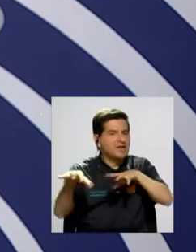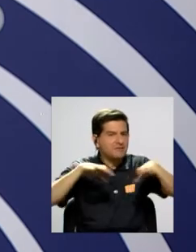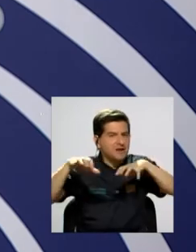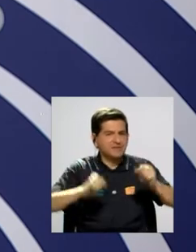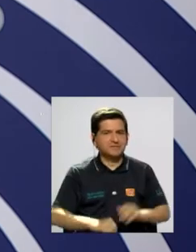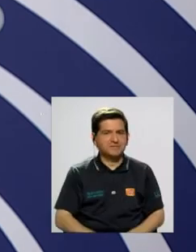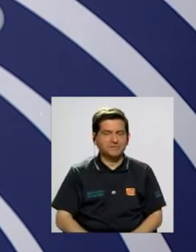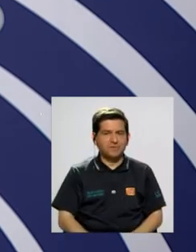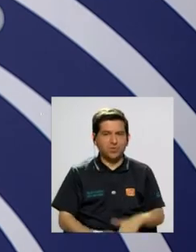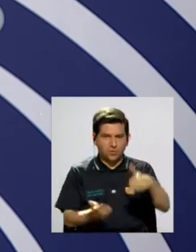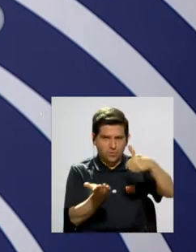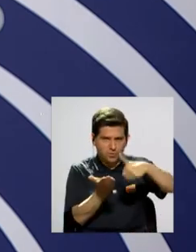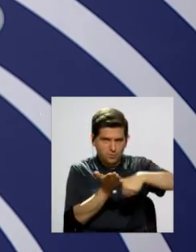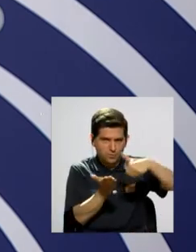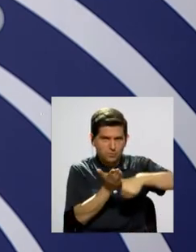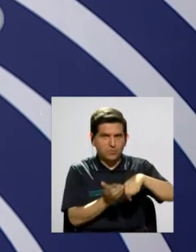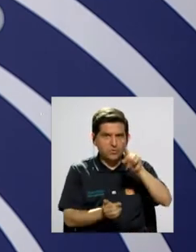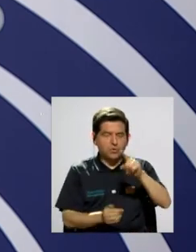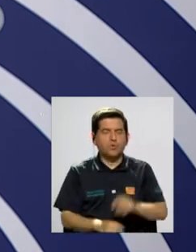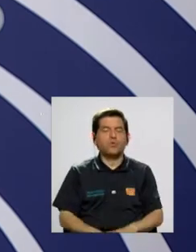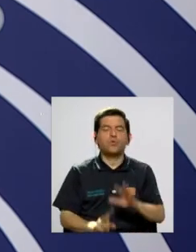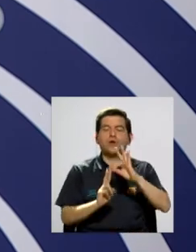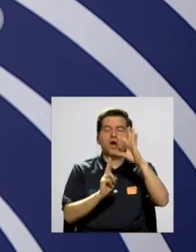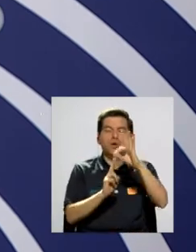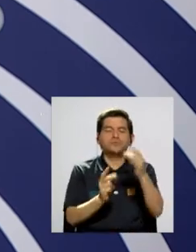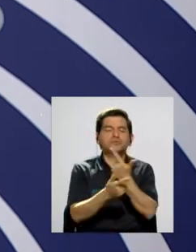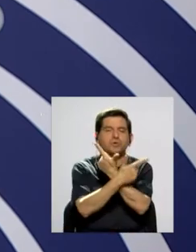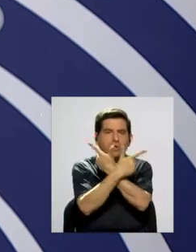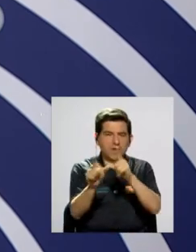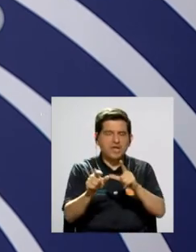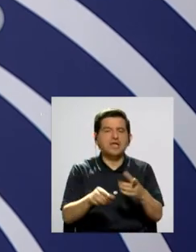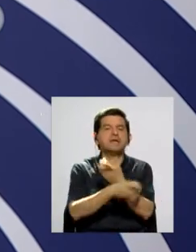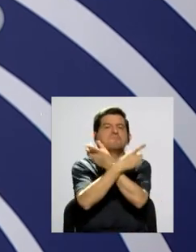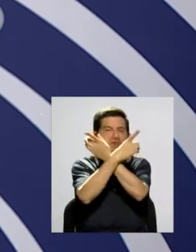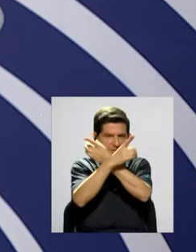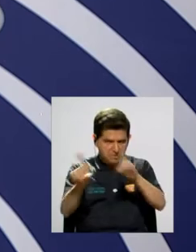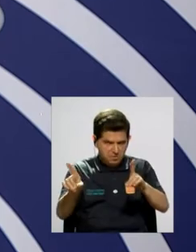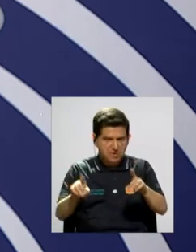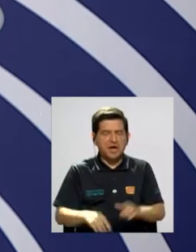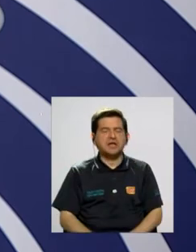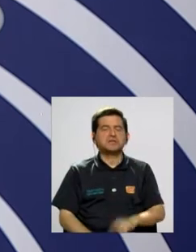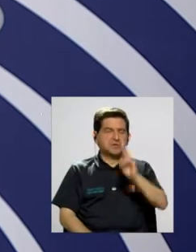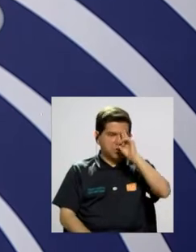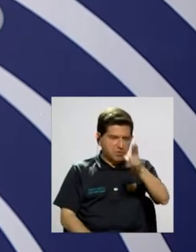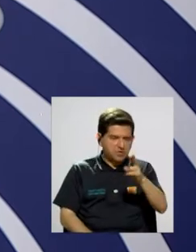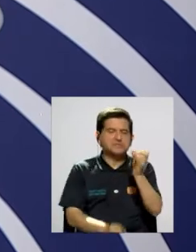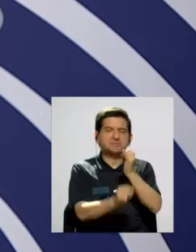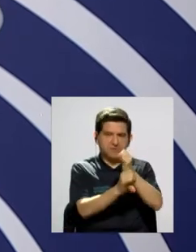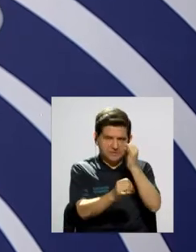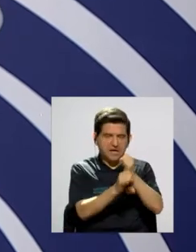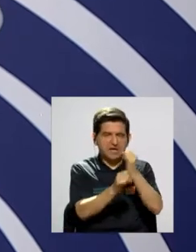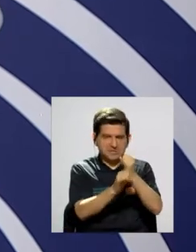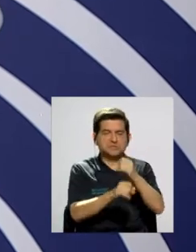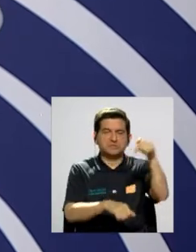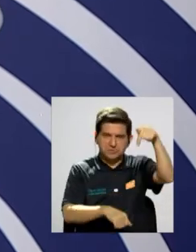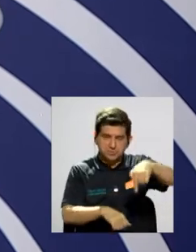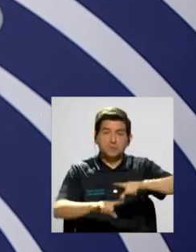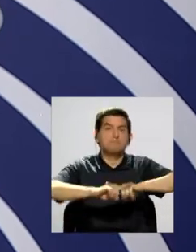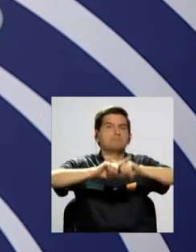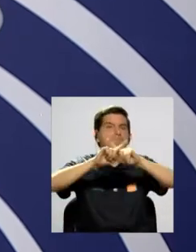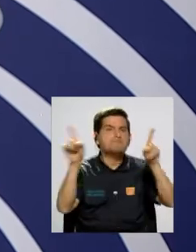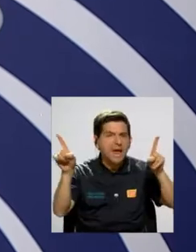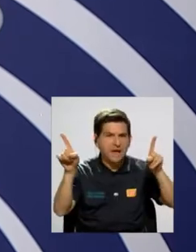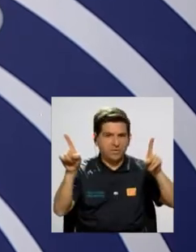una opción política democrática, ojo que votamos por una opción política que respete la institucionalidad, pero